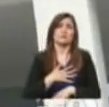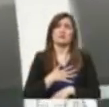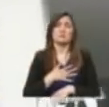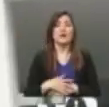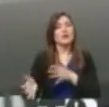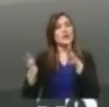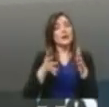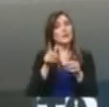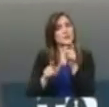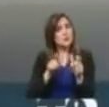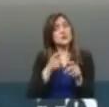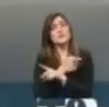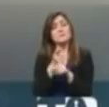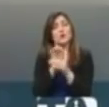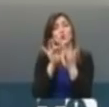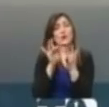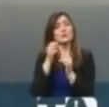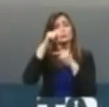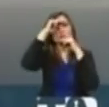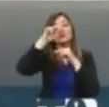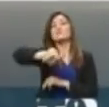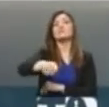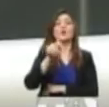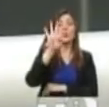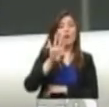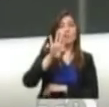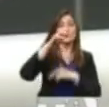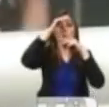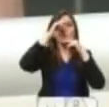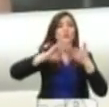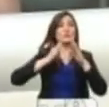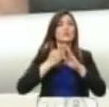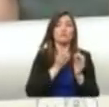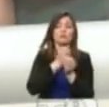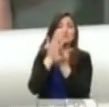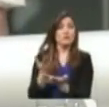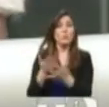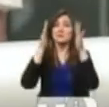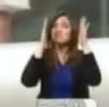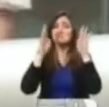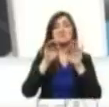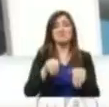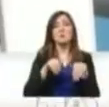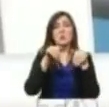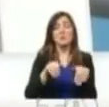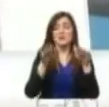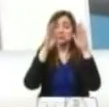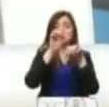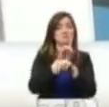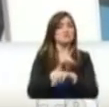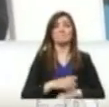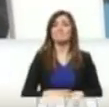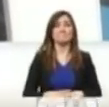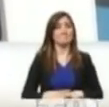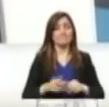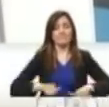atiendan. Varias personas se han contactado con nuestro noticiero de la comunidad para indicarnos que no hay atención en consulta general y